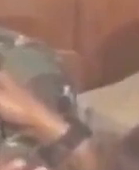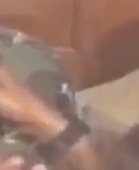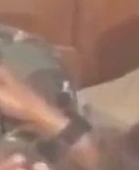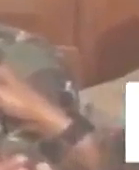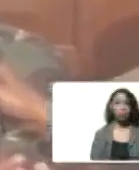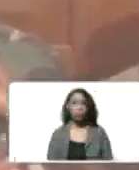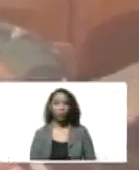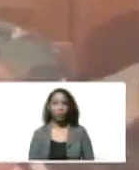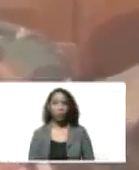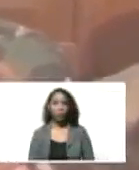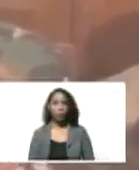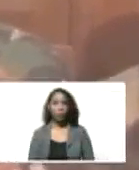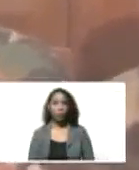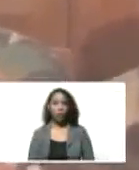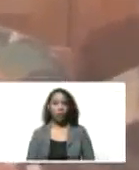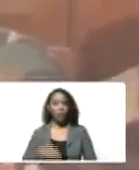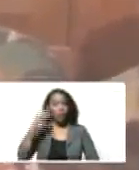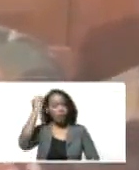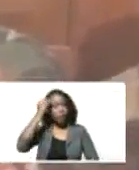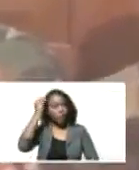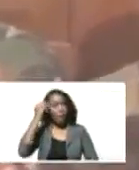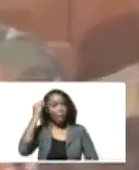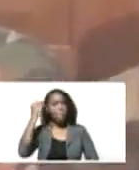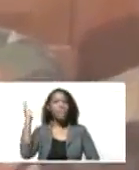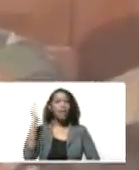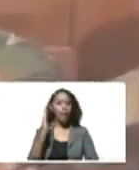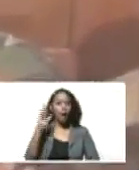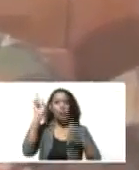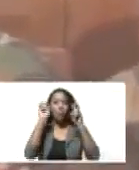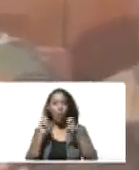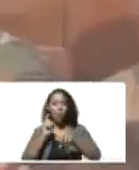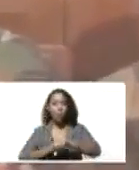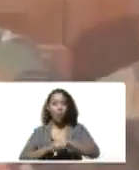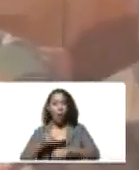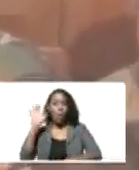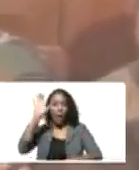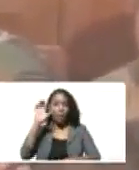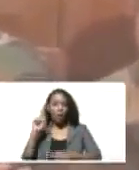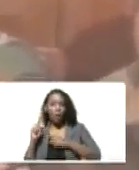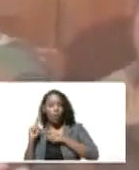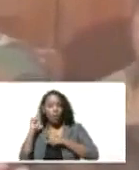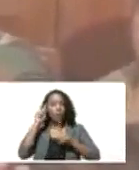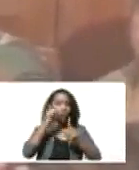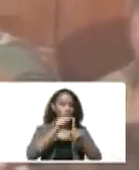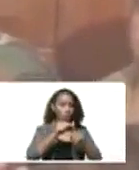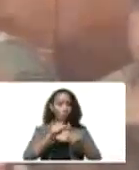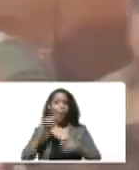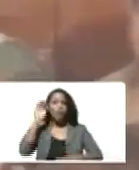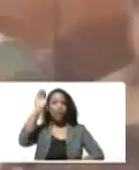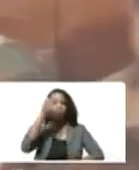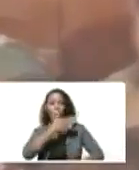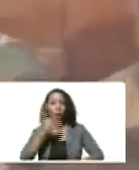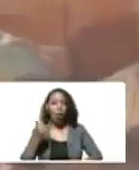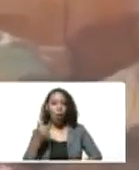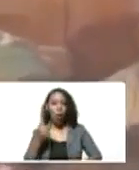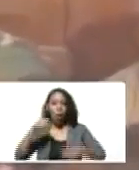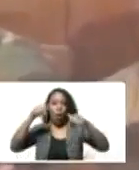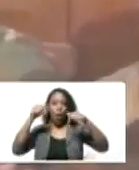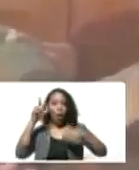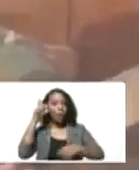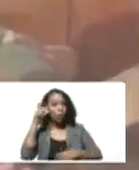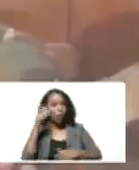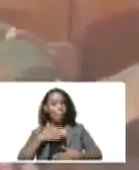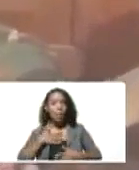tiempo de reflexionar y vendrán nuevas situaciones y el país tiene que enrumbarse definitivamente hacia un destino mejor. Así que oigan mi